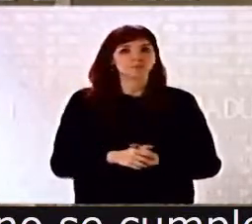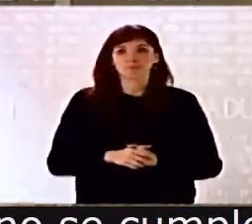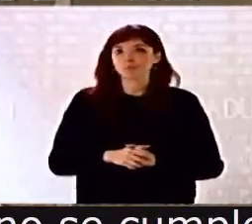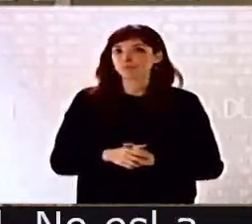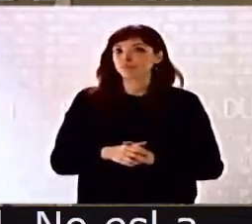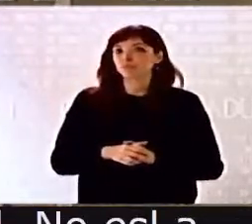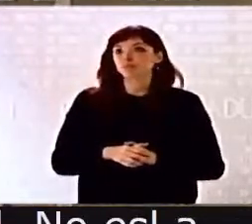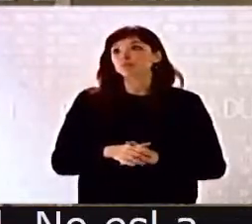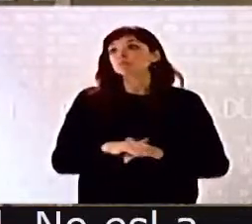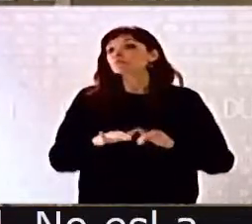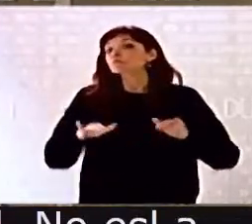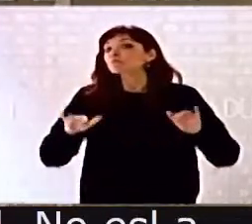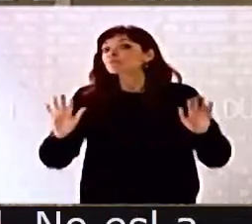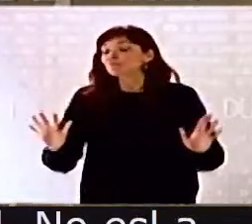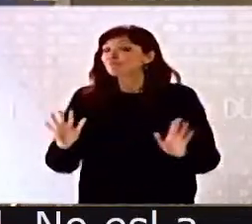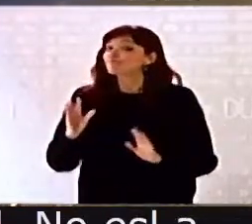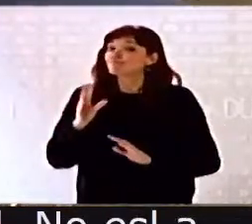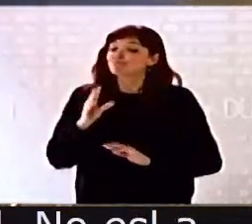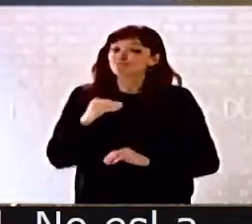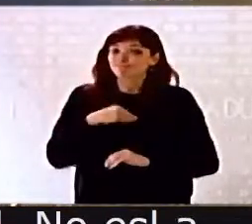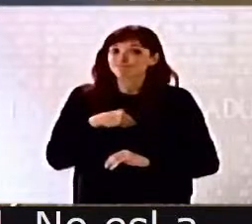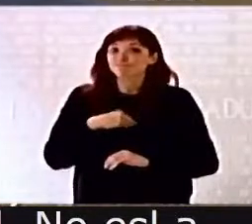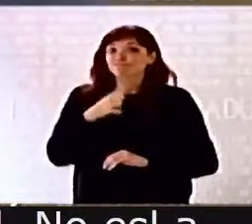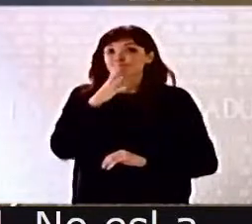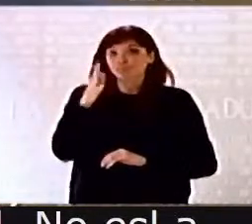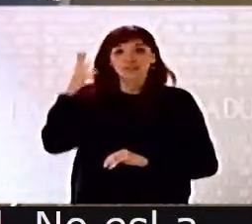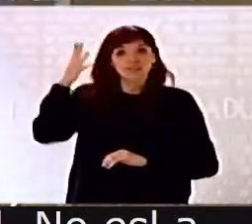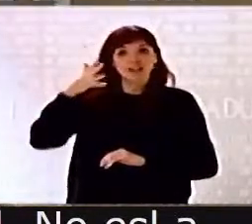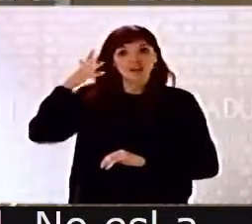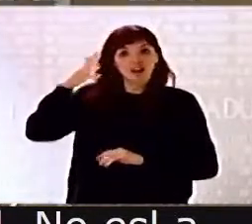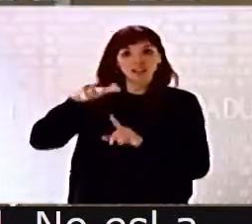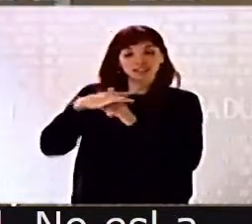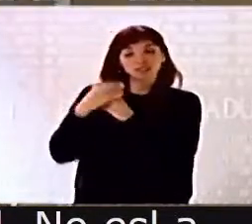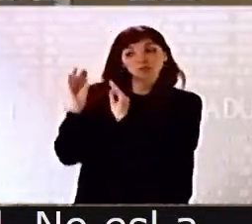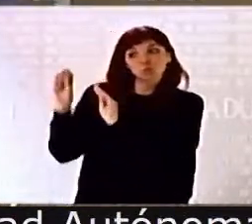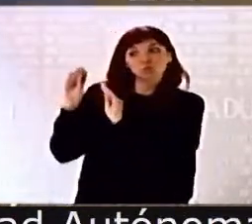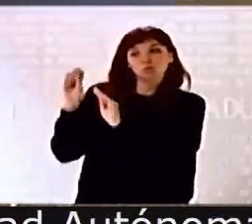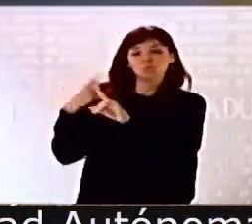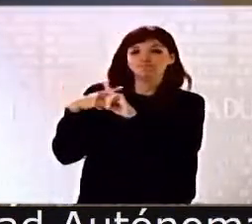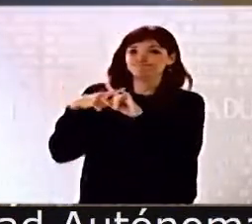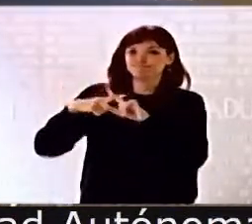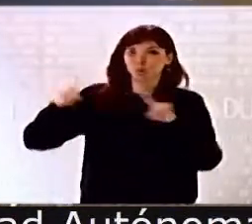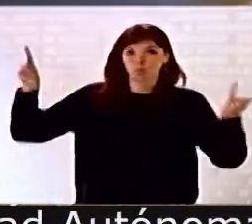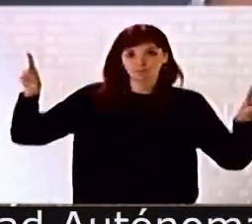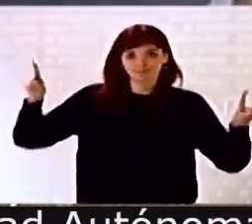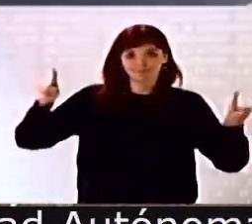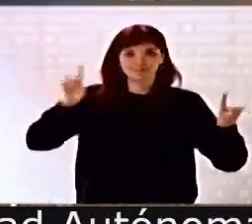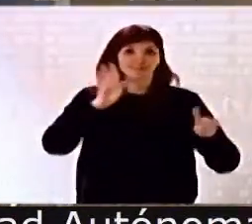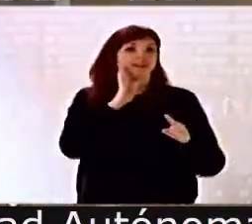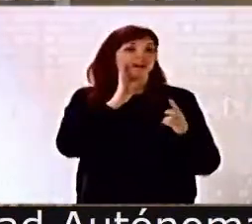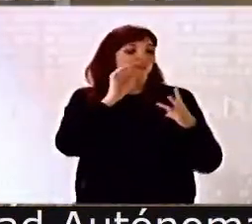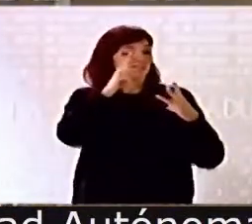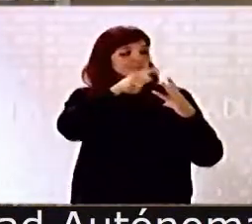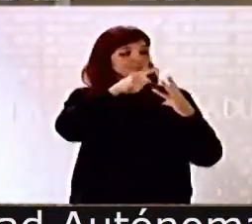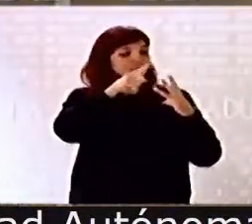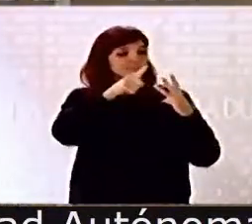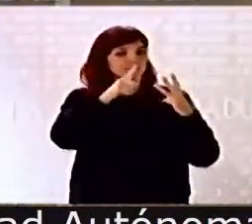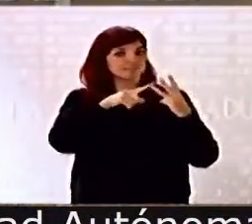Situación distinta, lamentablemente, tiene la Comunidad Autónoma de Navarra, que cumple varios criterios, como decía